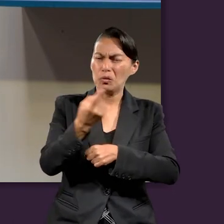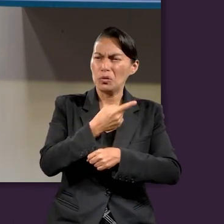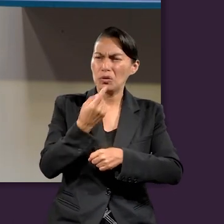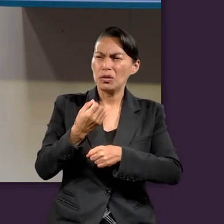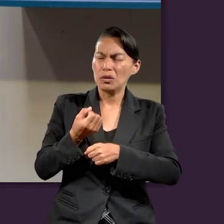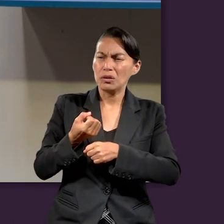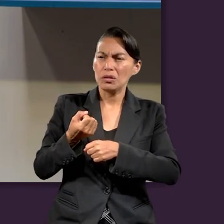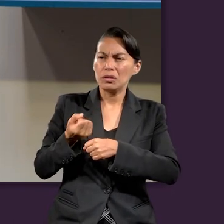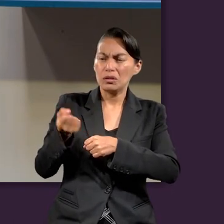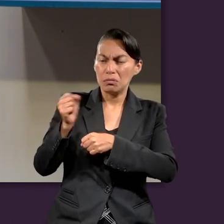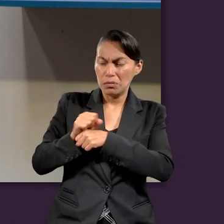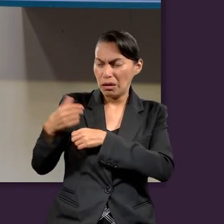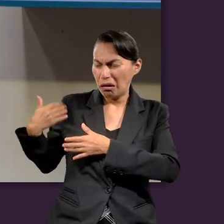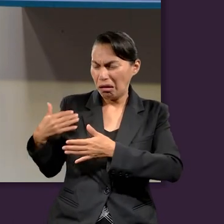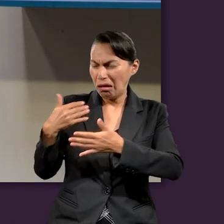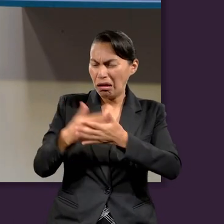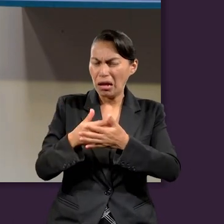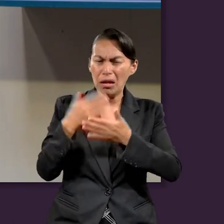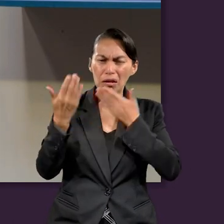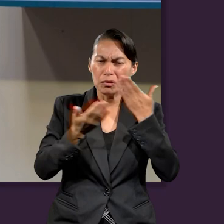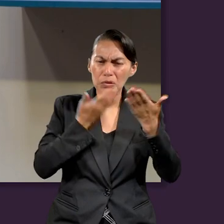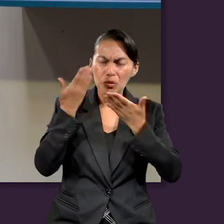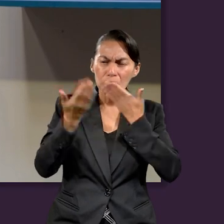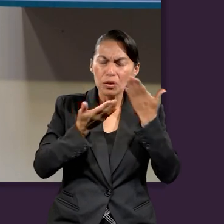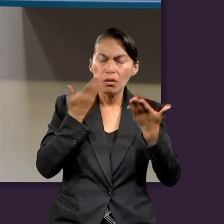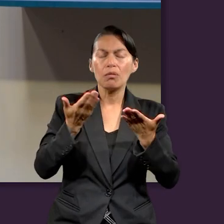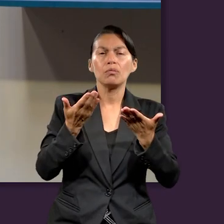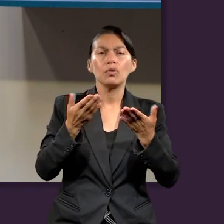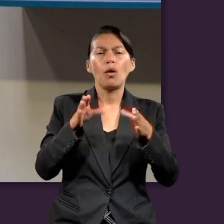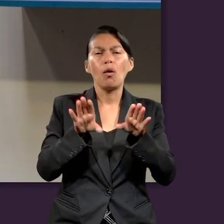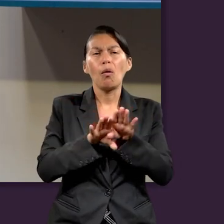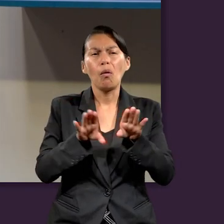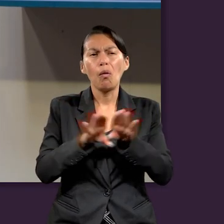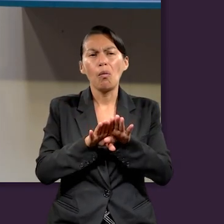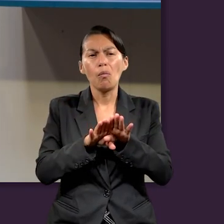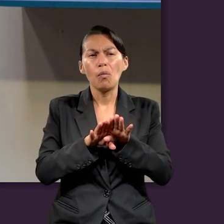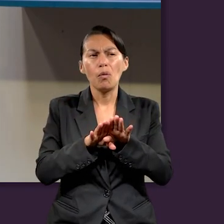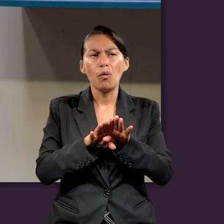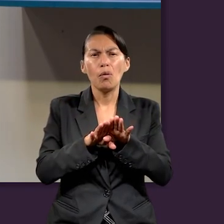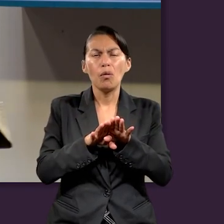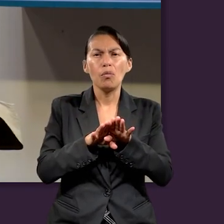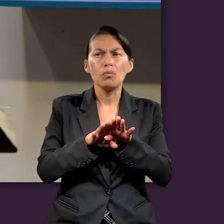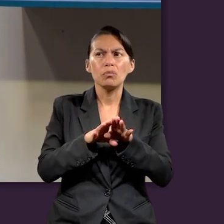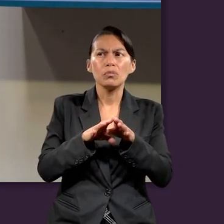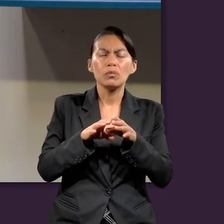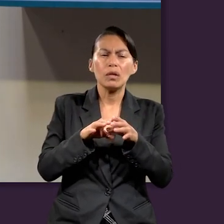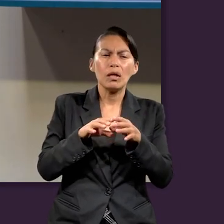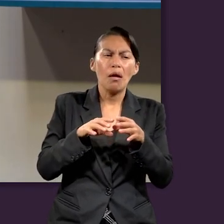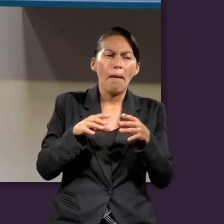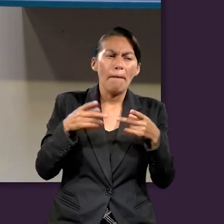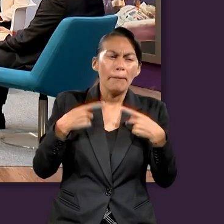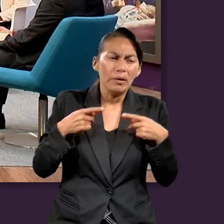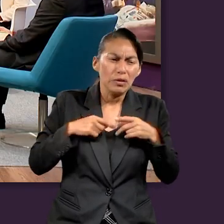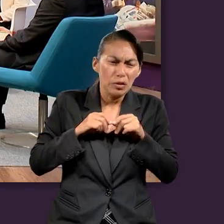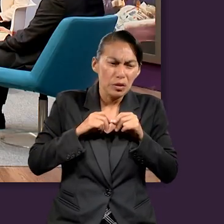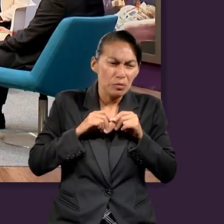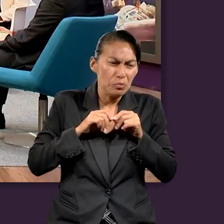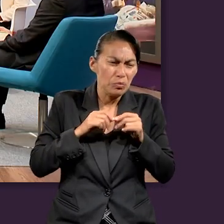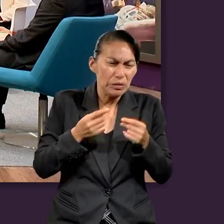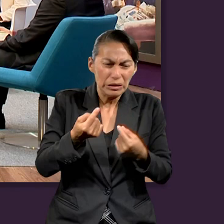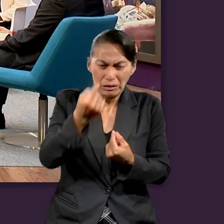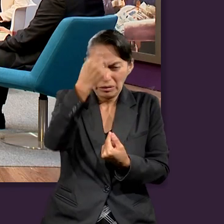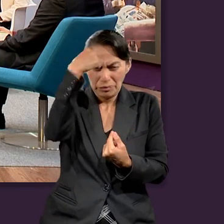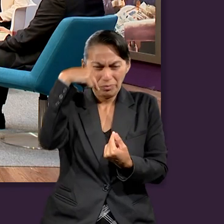corriente filosófica que ha permeado en muchos ámbitos de nuestra vida, de nuestra vida diaria, el